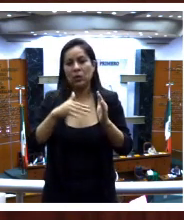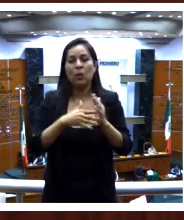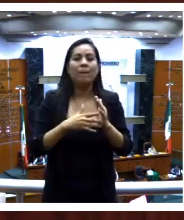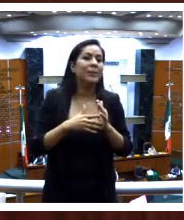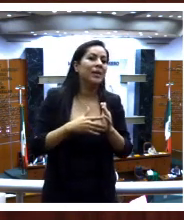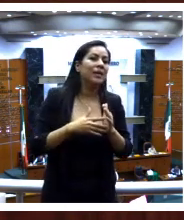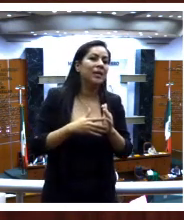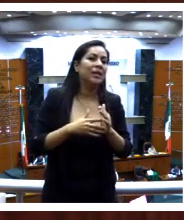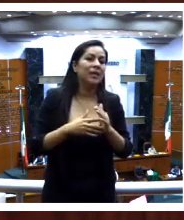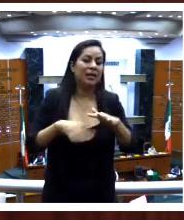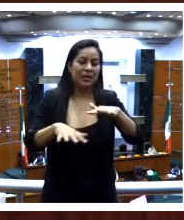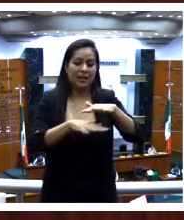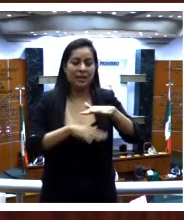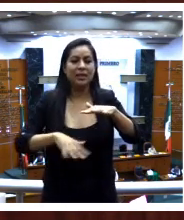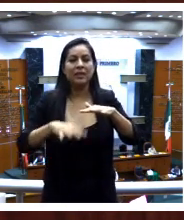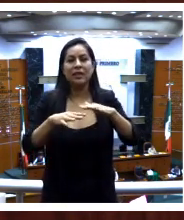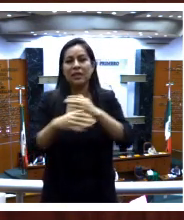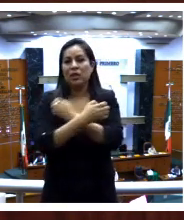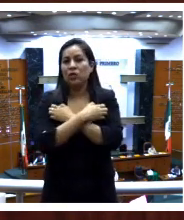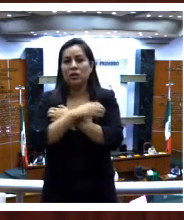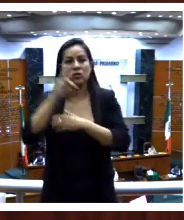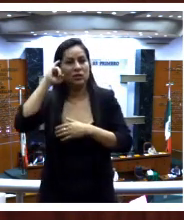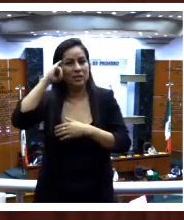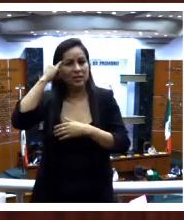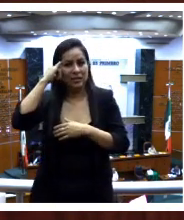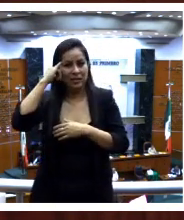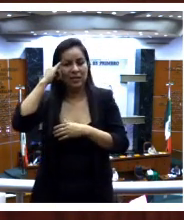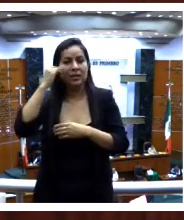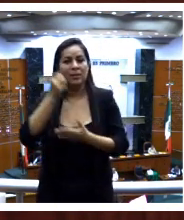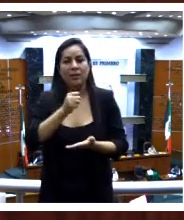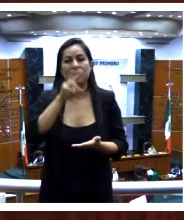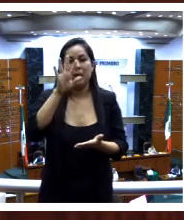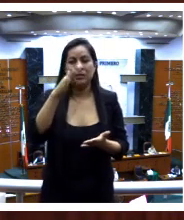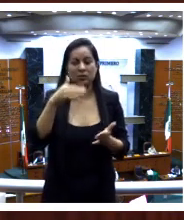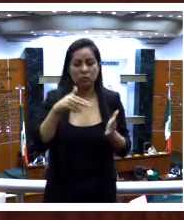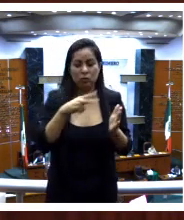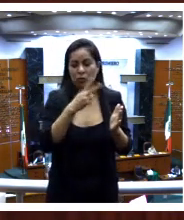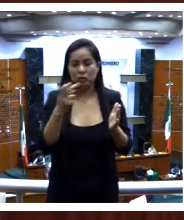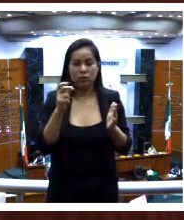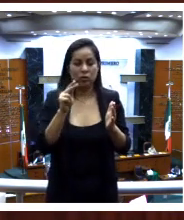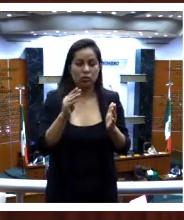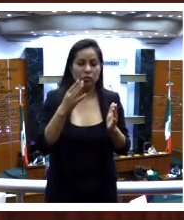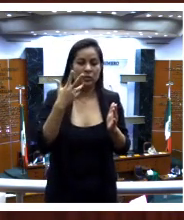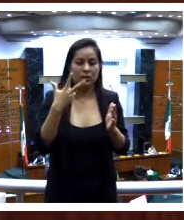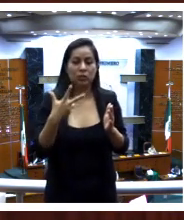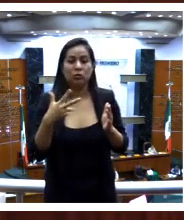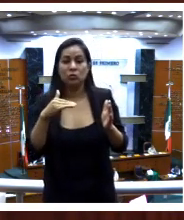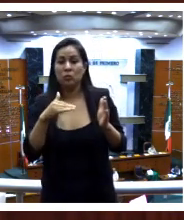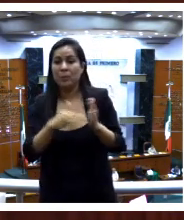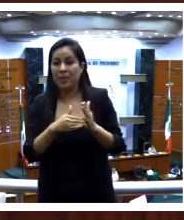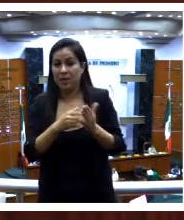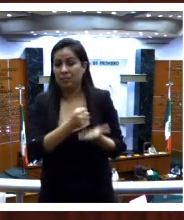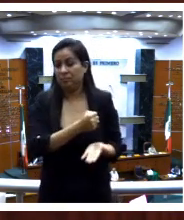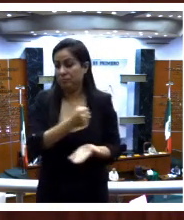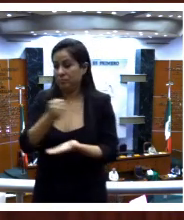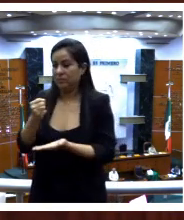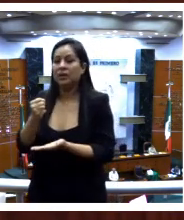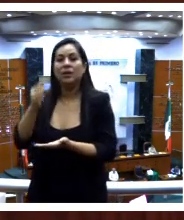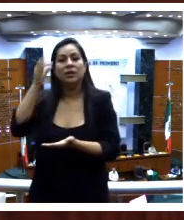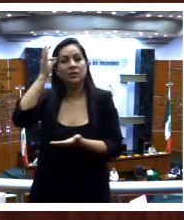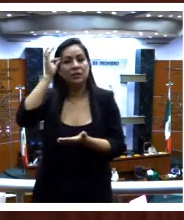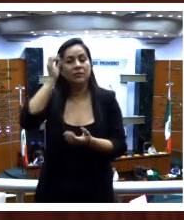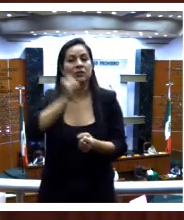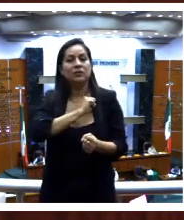nivel educativo básico de educación indígena con una inversión de más de 288,000 pesos. En servicios de